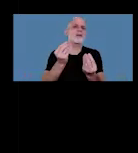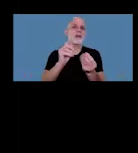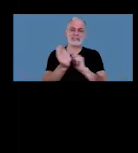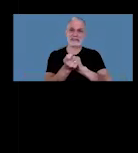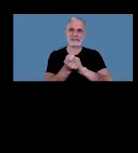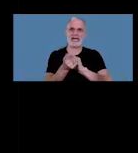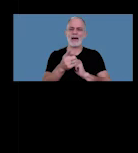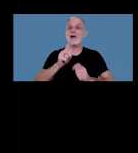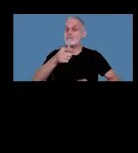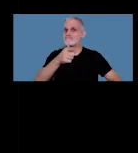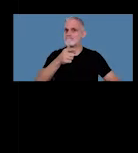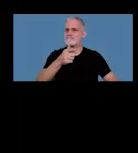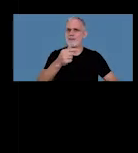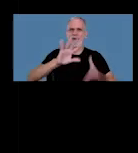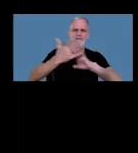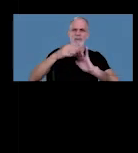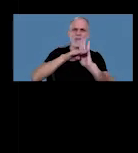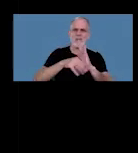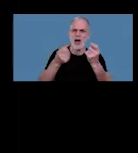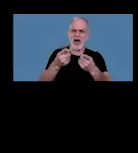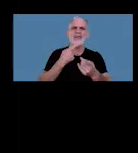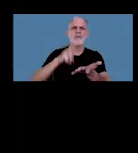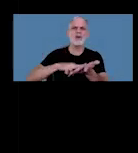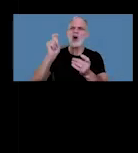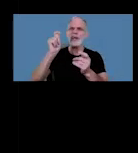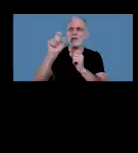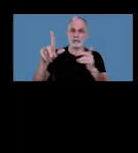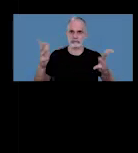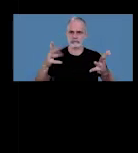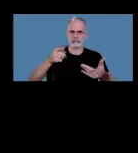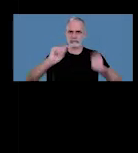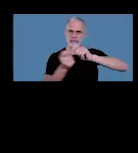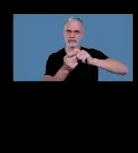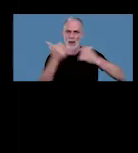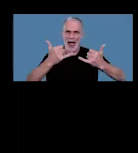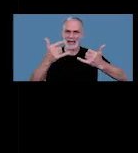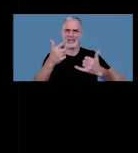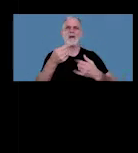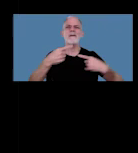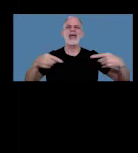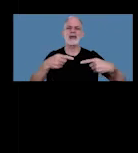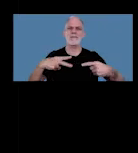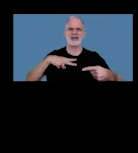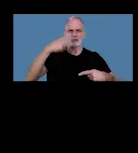cambió radicalmente el criterio de asignación del impuesto. Esta fue la verdadera modificación que tuvo bienes personales.